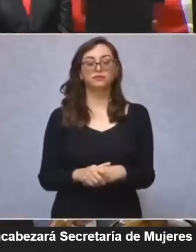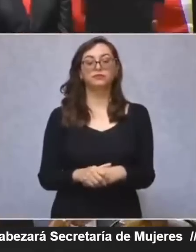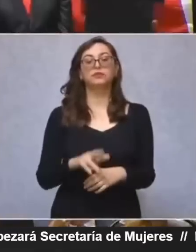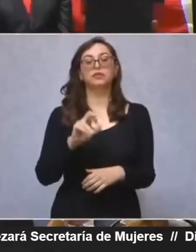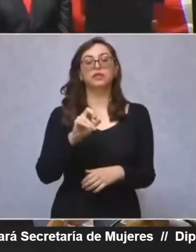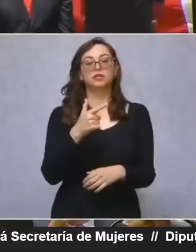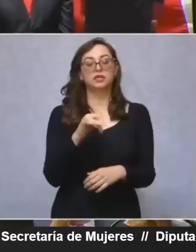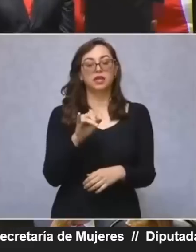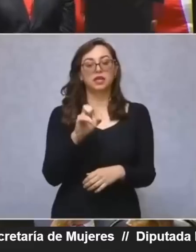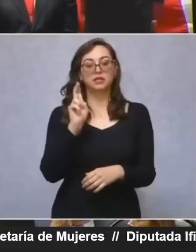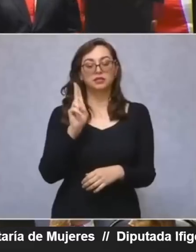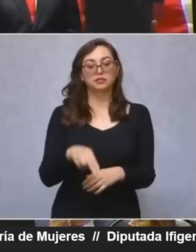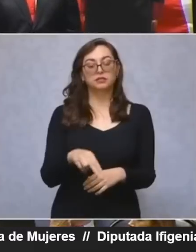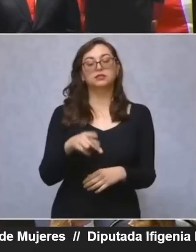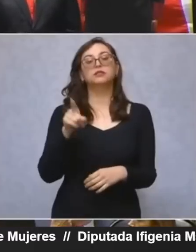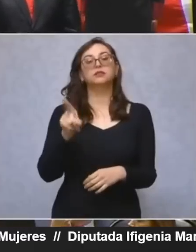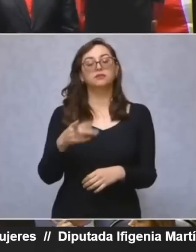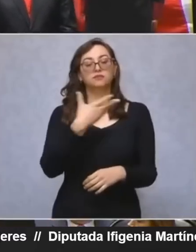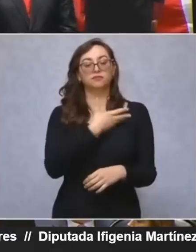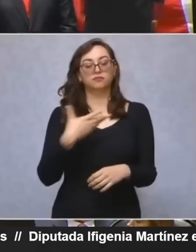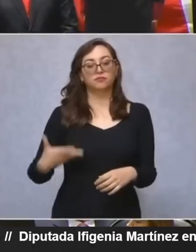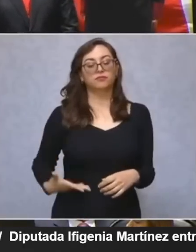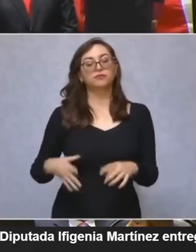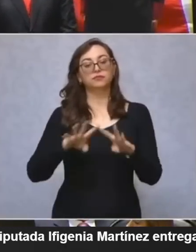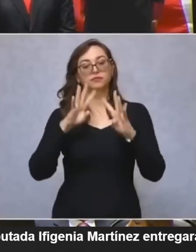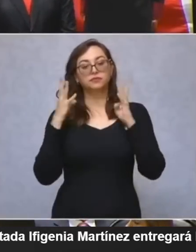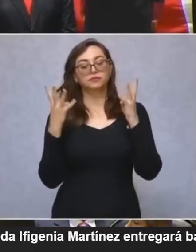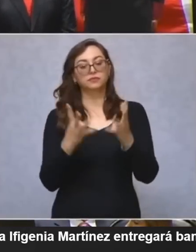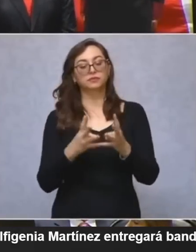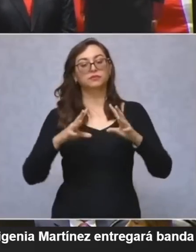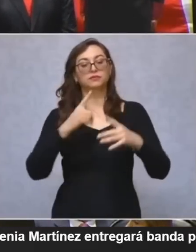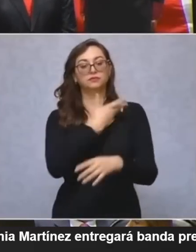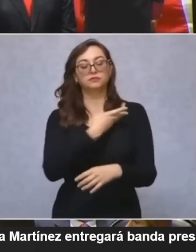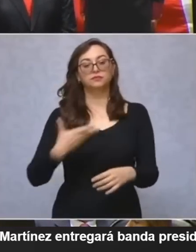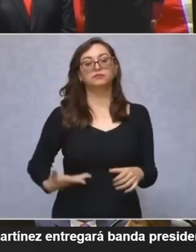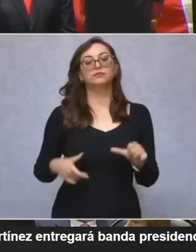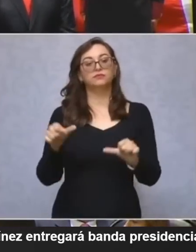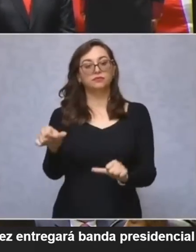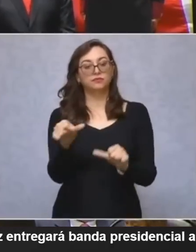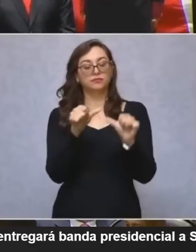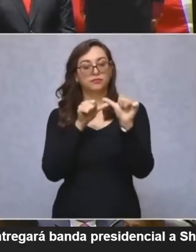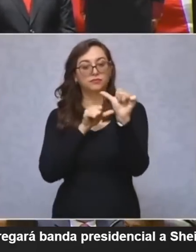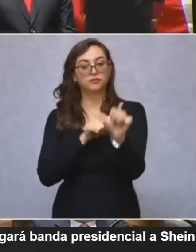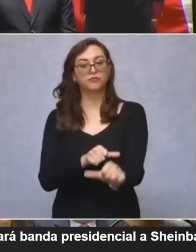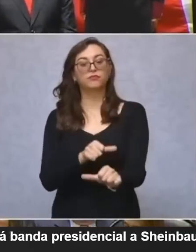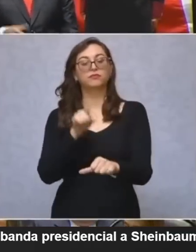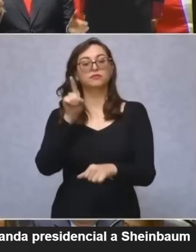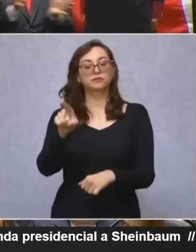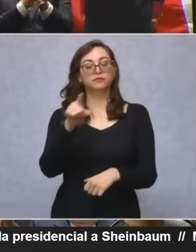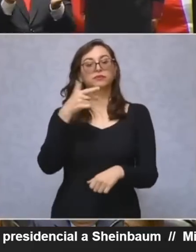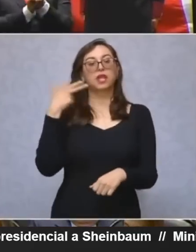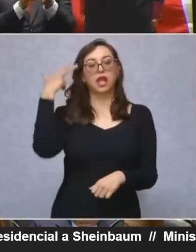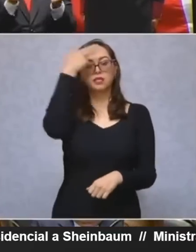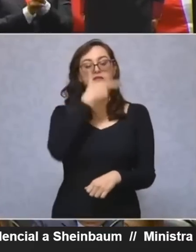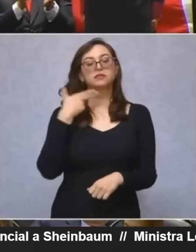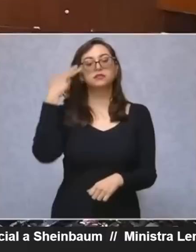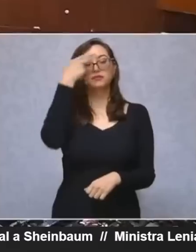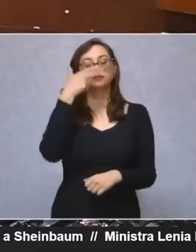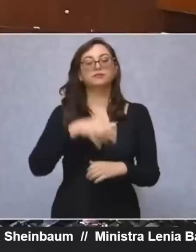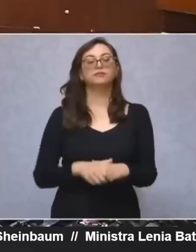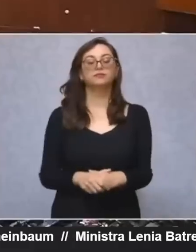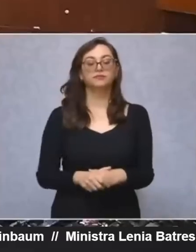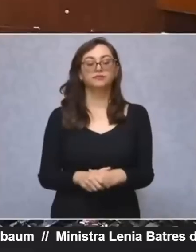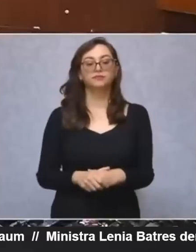Regina Abraham, consejera presidenta del Consejo Presidencial de Transición de la República de Haití,